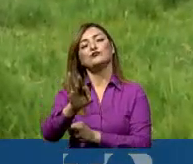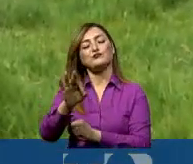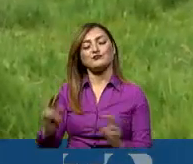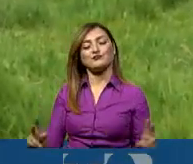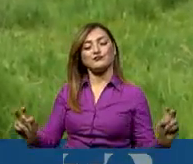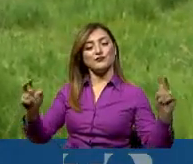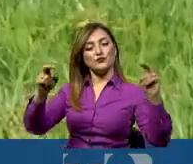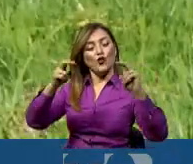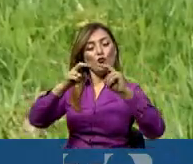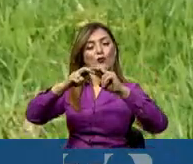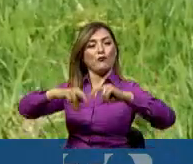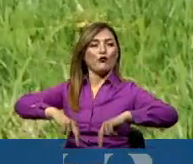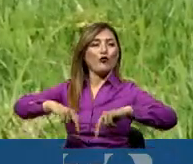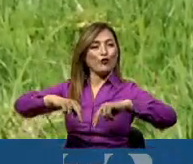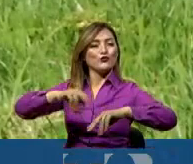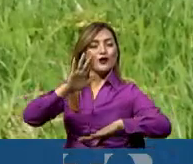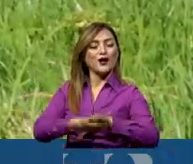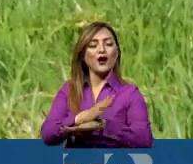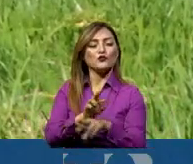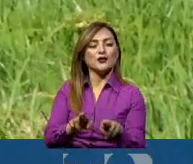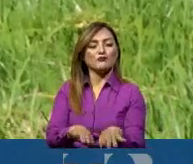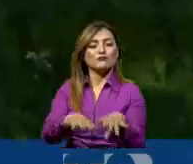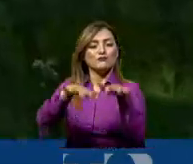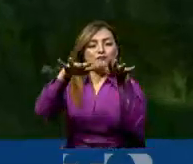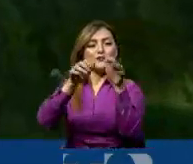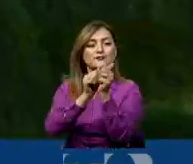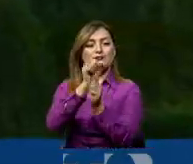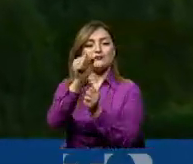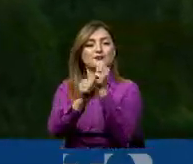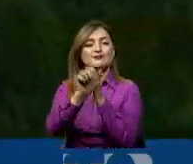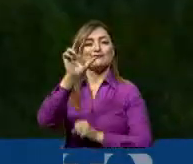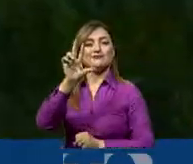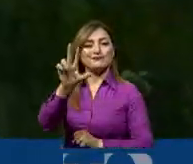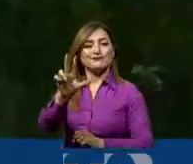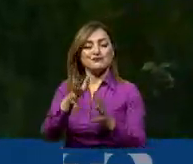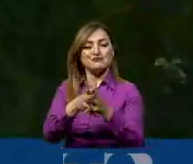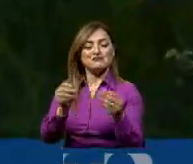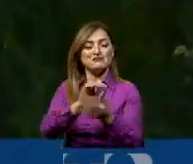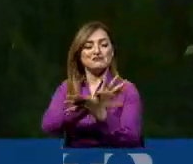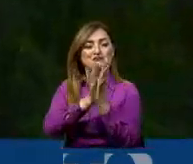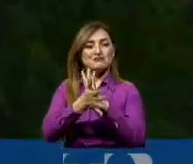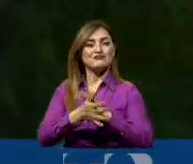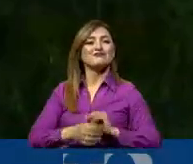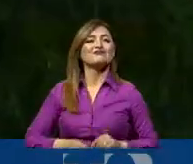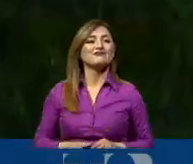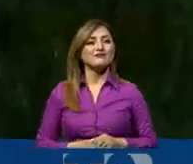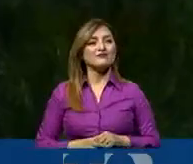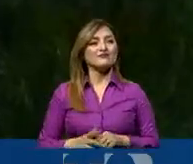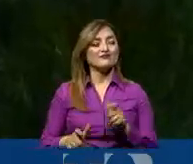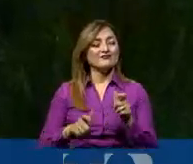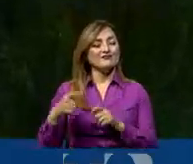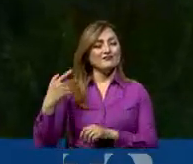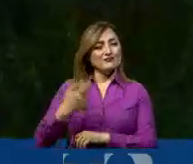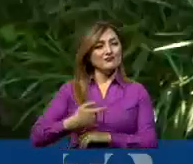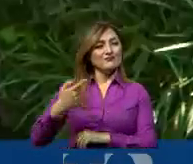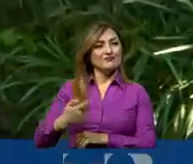había en el lugar se desplomó debido a la crecida del río. Han pasado 3 años y no hay una solución al mismo. Los vecinos que a diario tienen